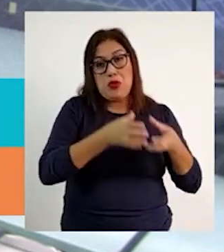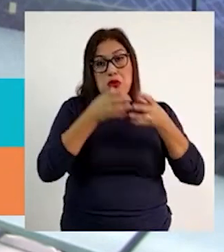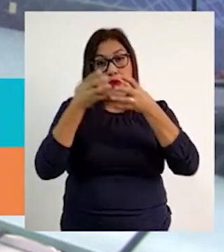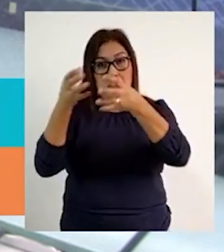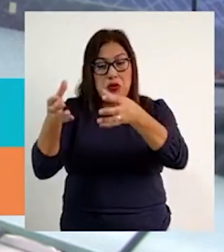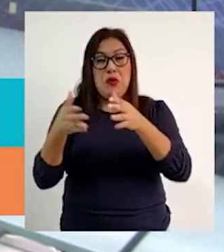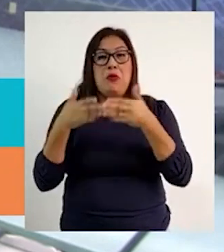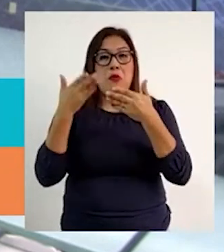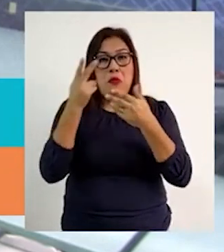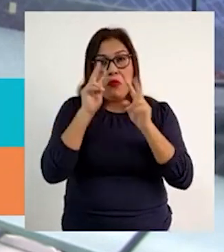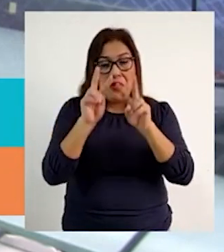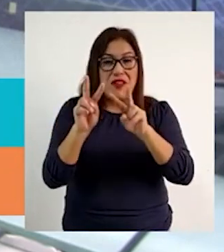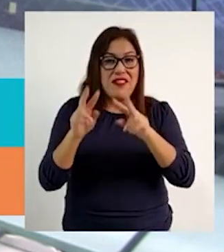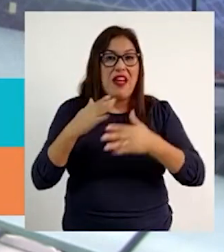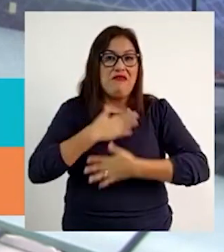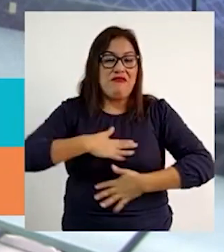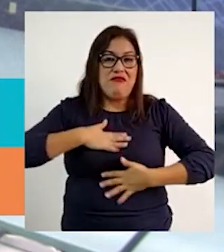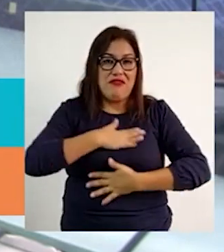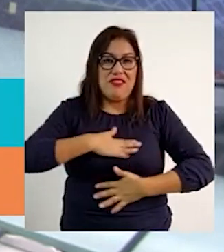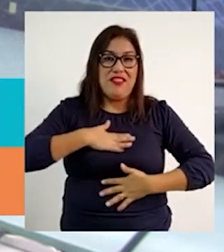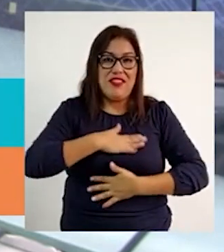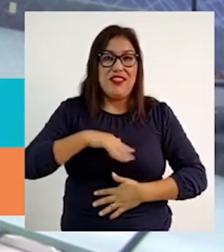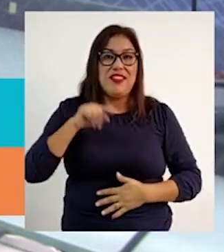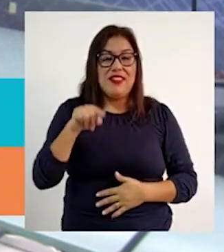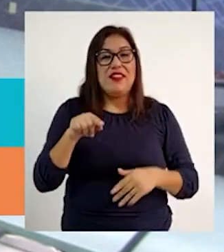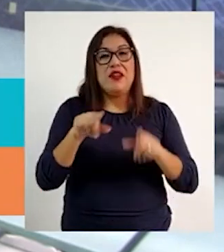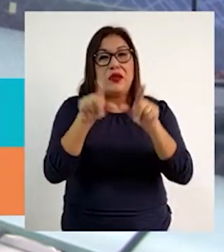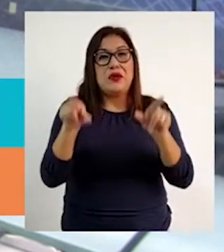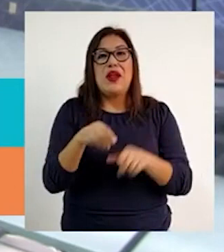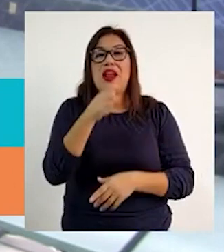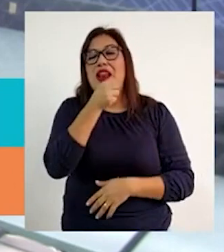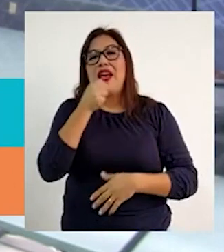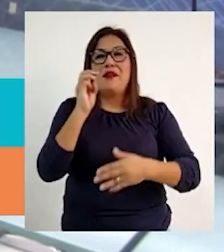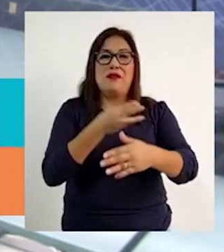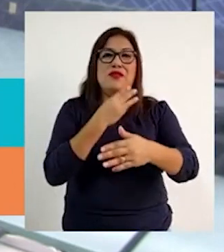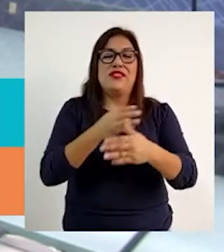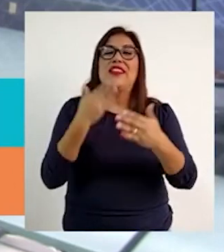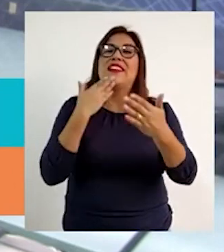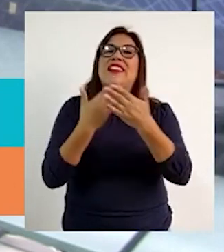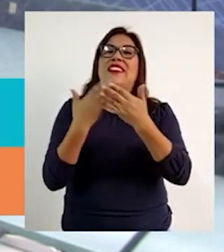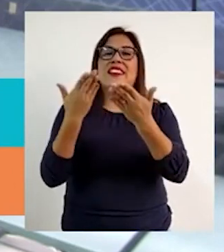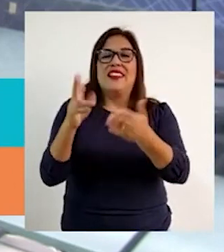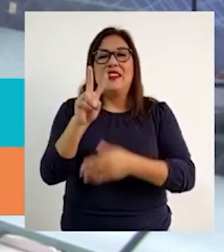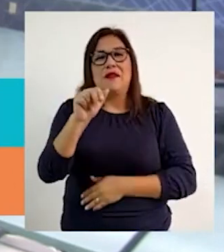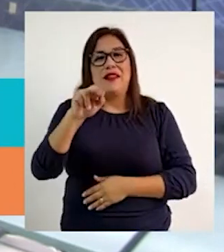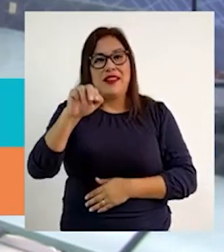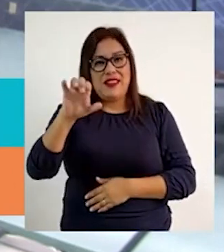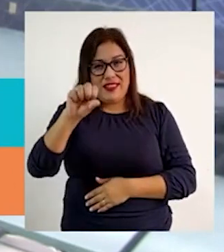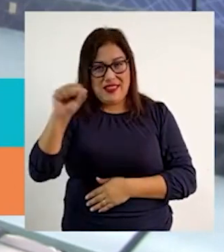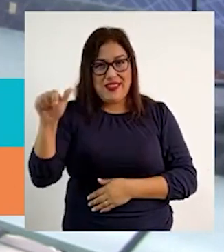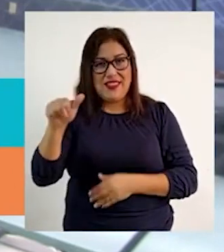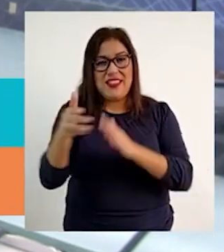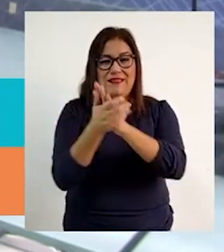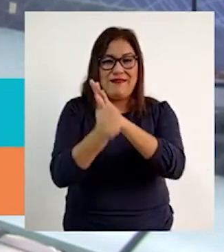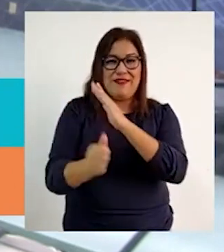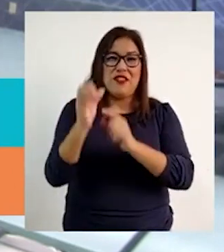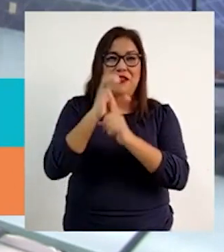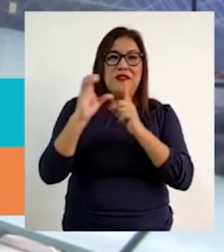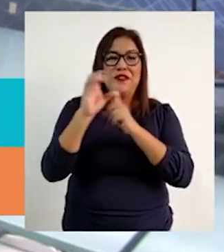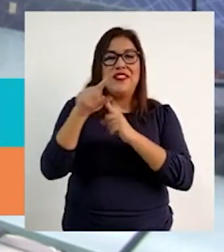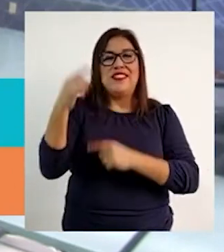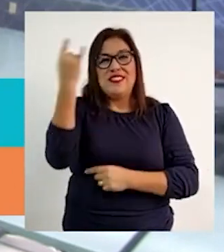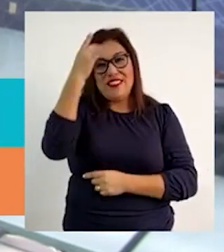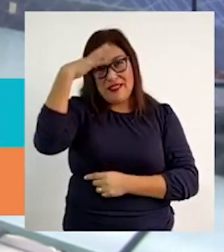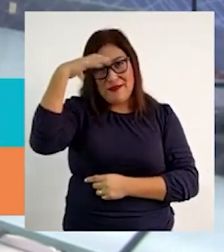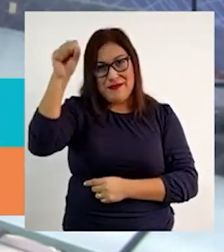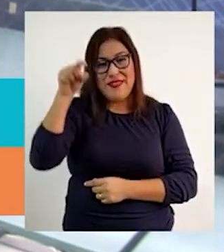asistir, puedan disfrutar de esta música. Gracias, Vanessa Wagner, especialista cultural de la Embajada de Estados Unidos, que estuvo